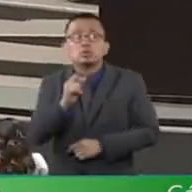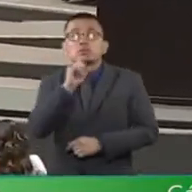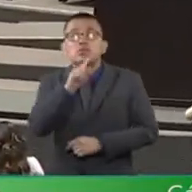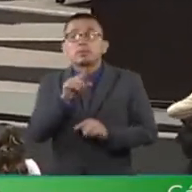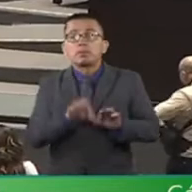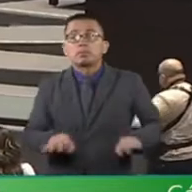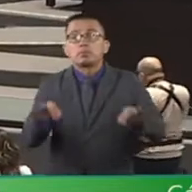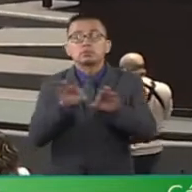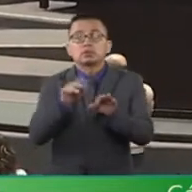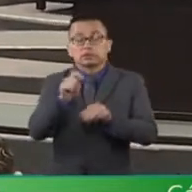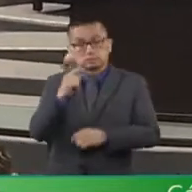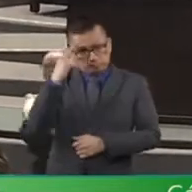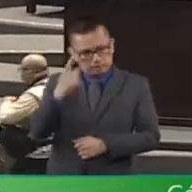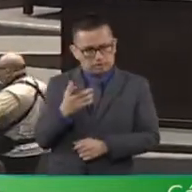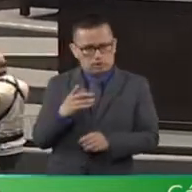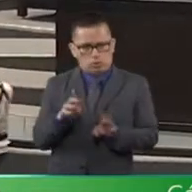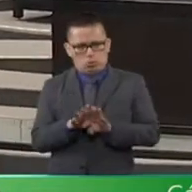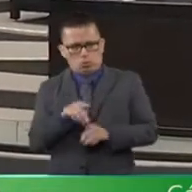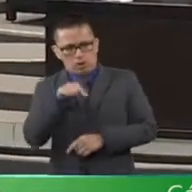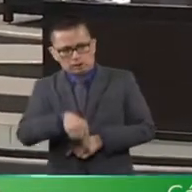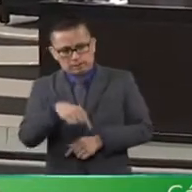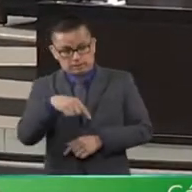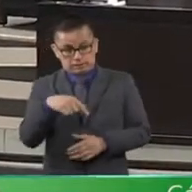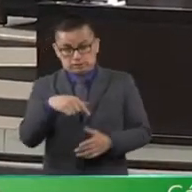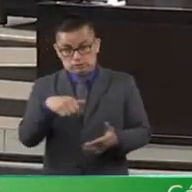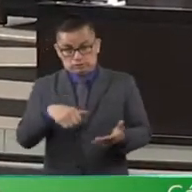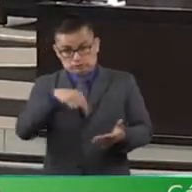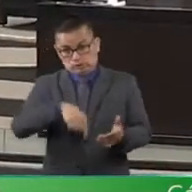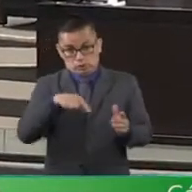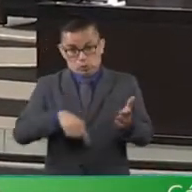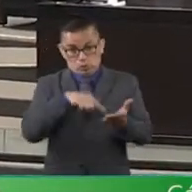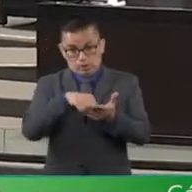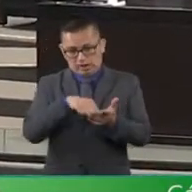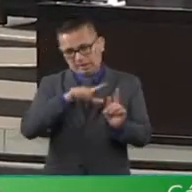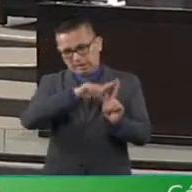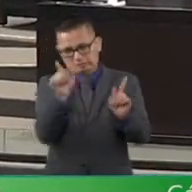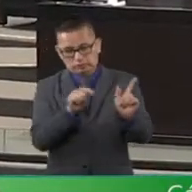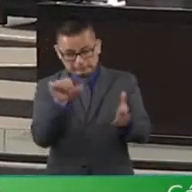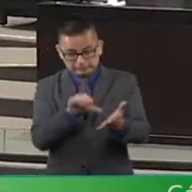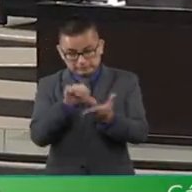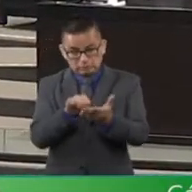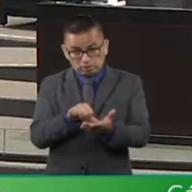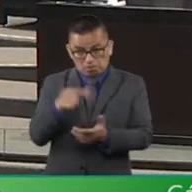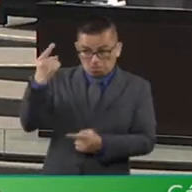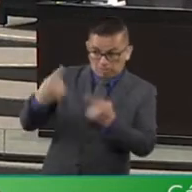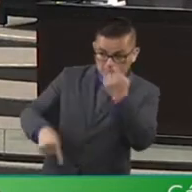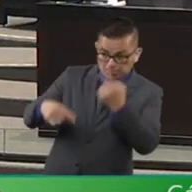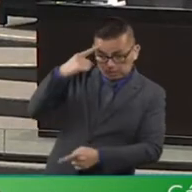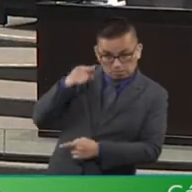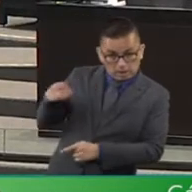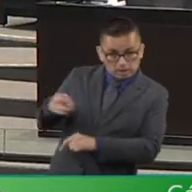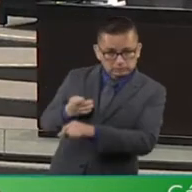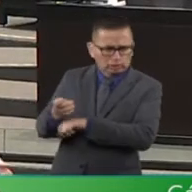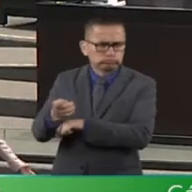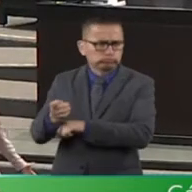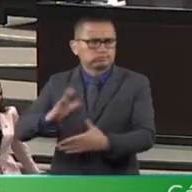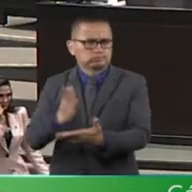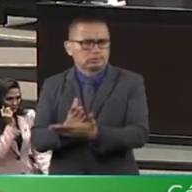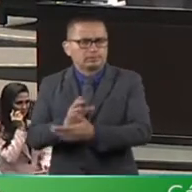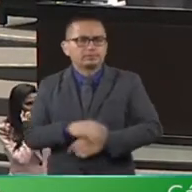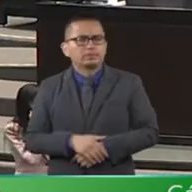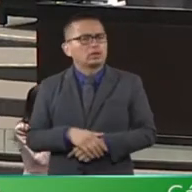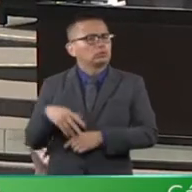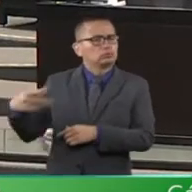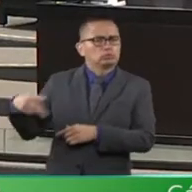dejaran de imponerse desde el centro del país al reconocer la autosuficiencia económica y soberanía